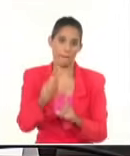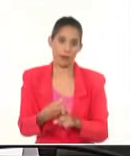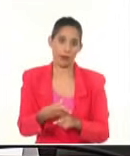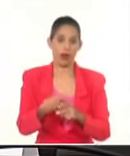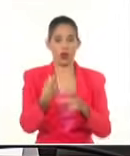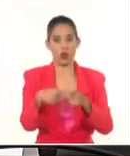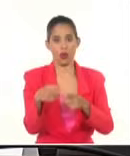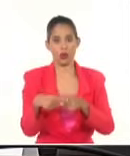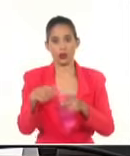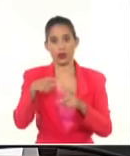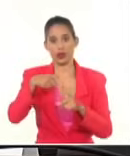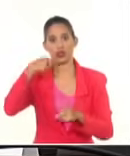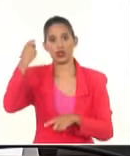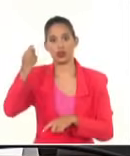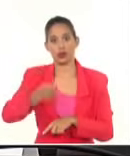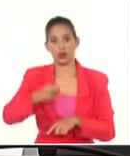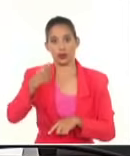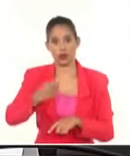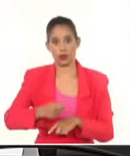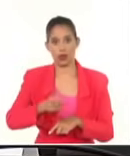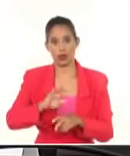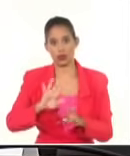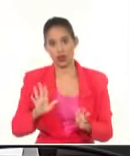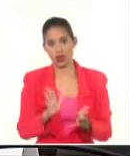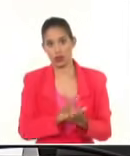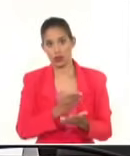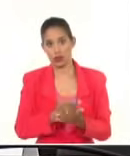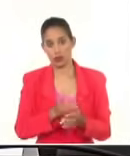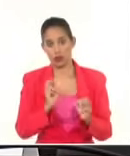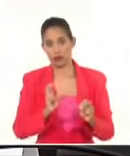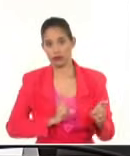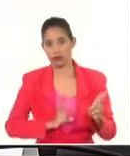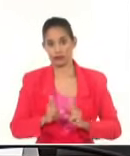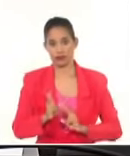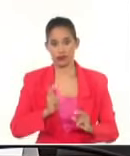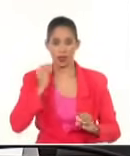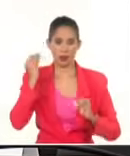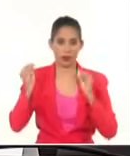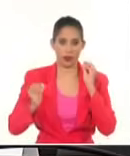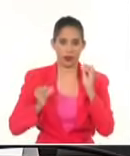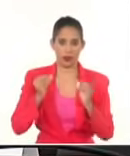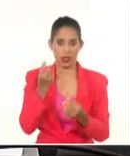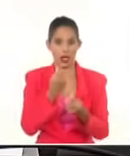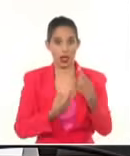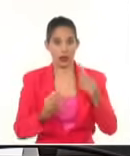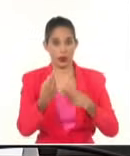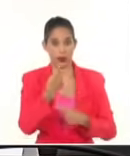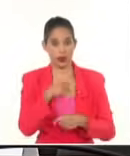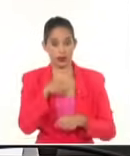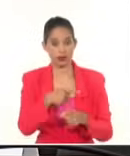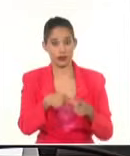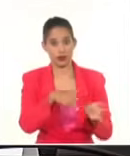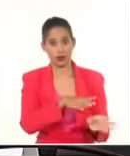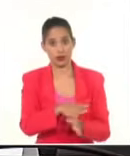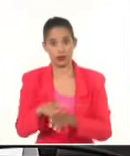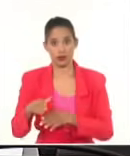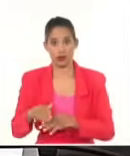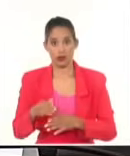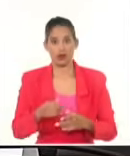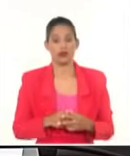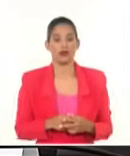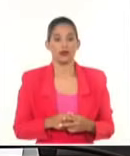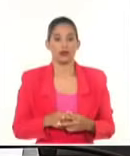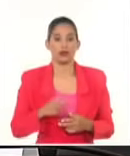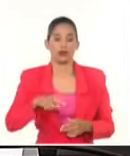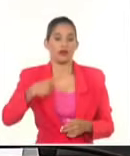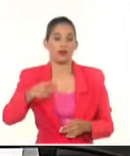nuestros tribunales una vez agotada la vía administrativa. Por último, un tercer elemento que quizás debió ser el primero por la misma sistemática que se